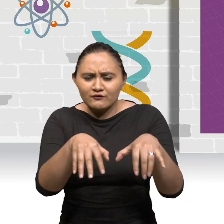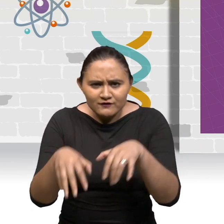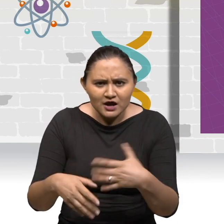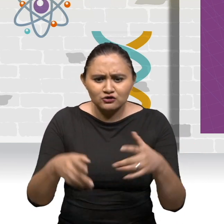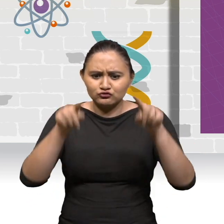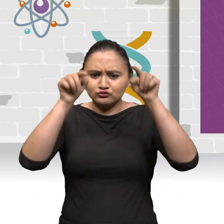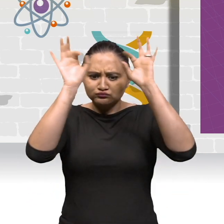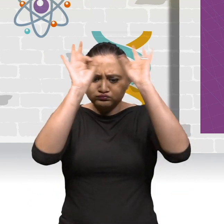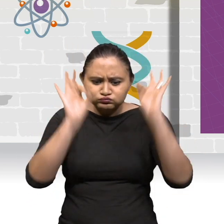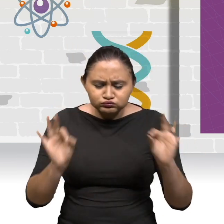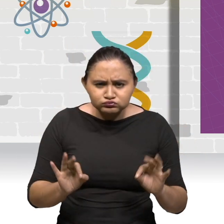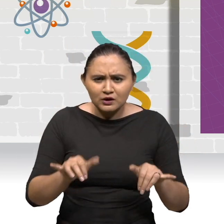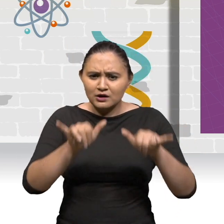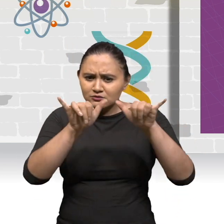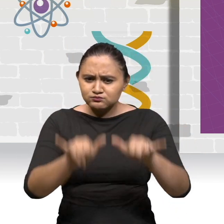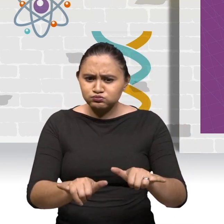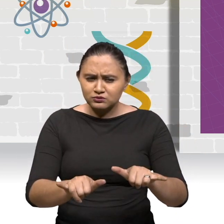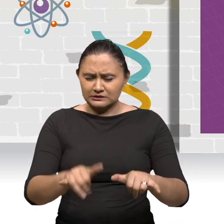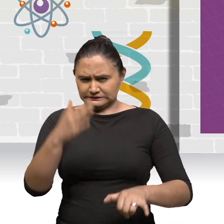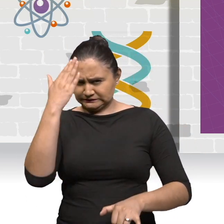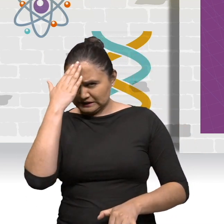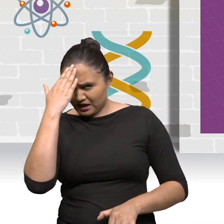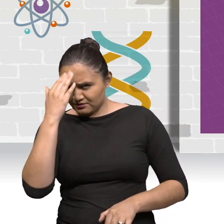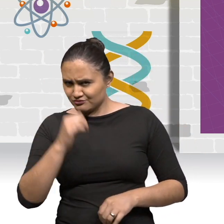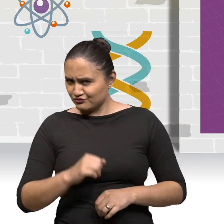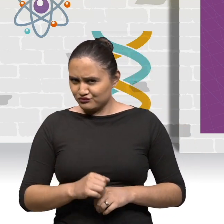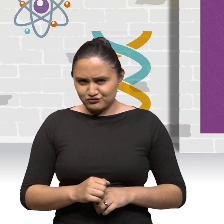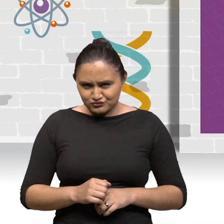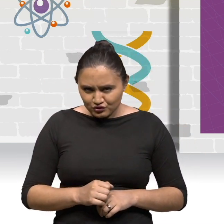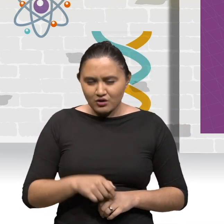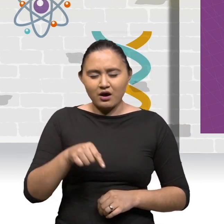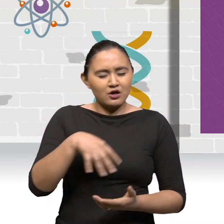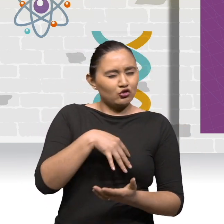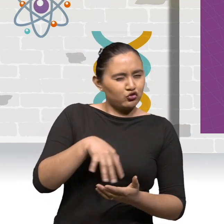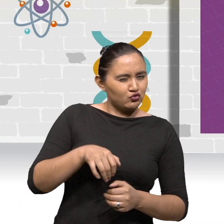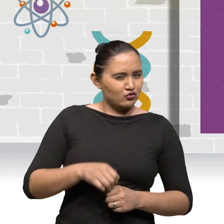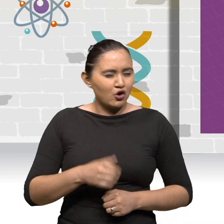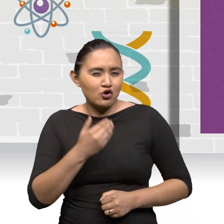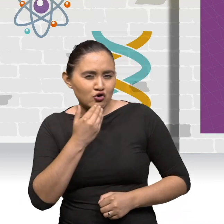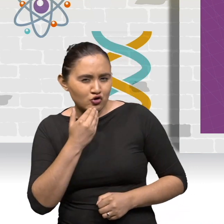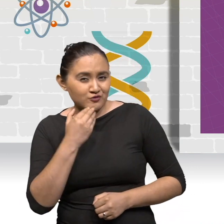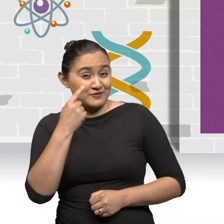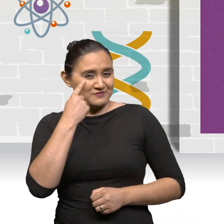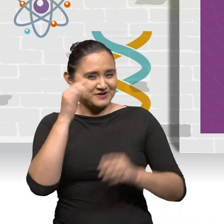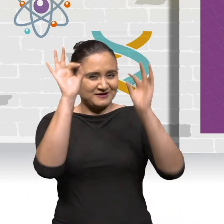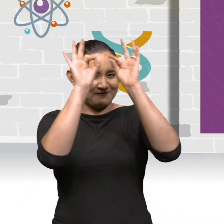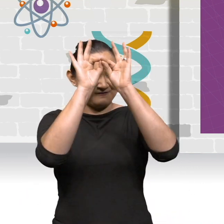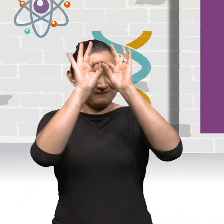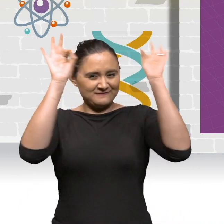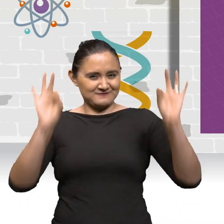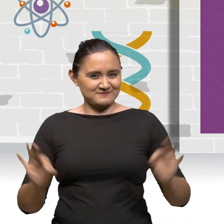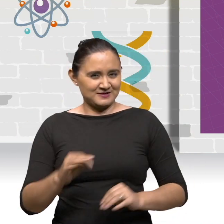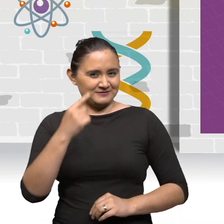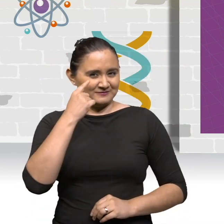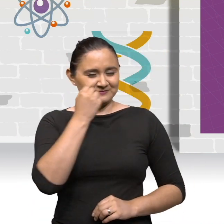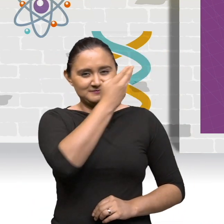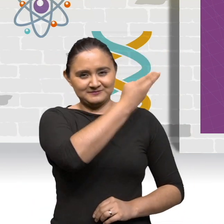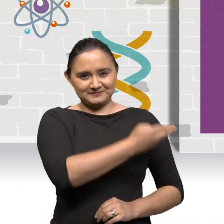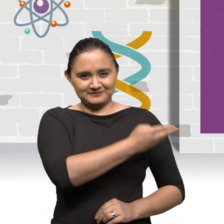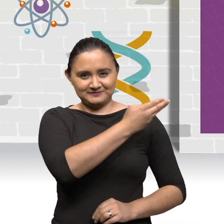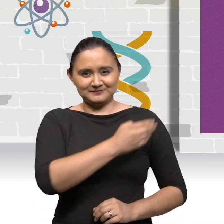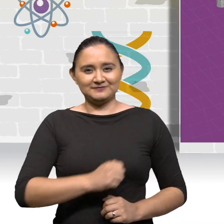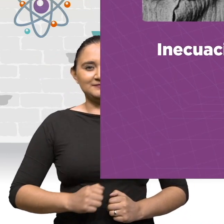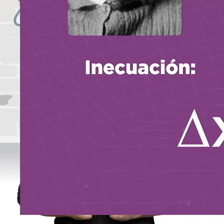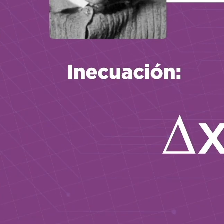trayectoria momentum igual a m por b la in ecuación es delta x por delta p mayor o igual